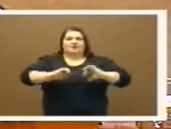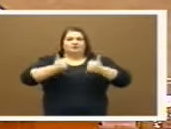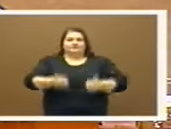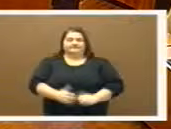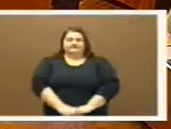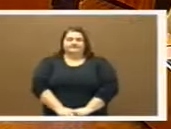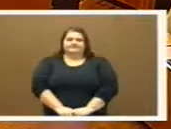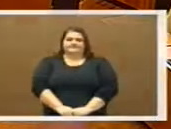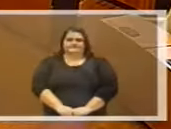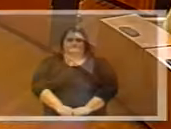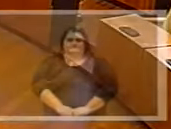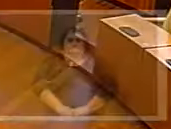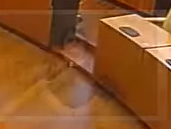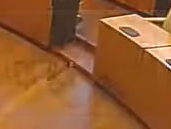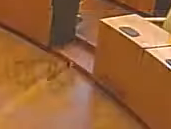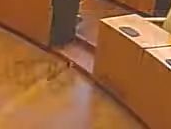votación.